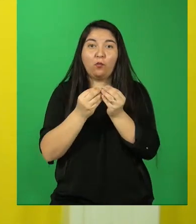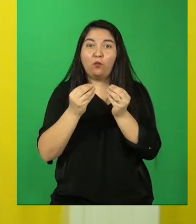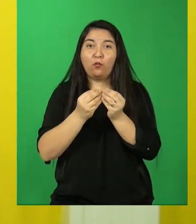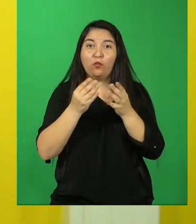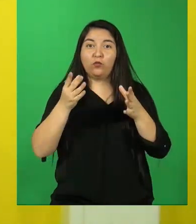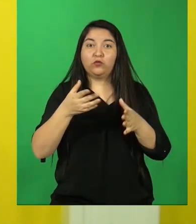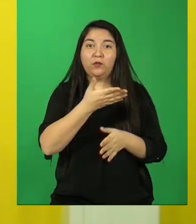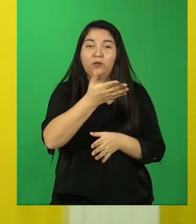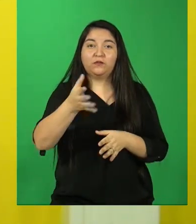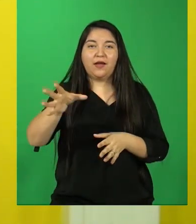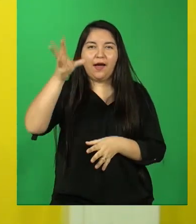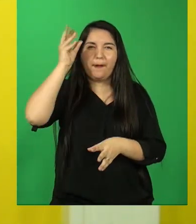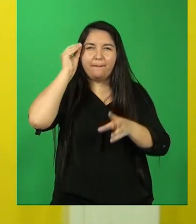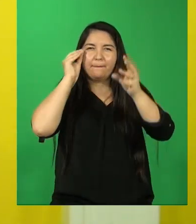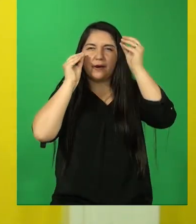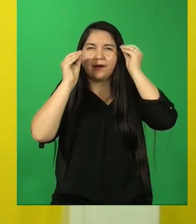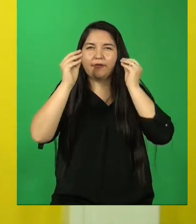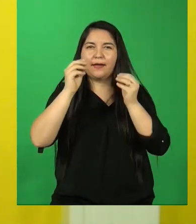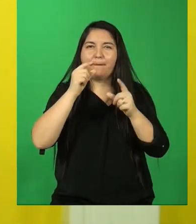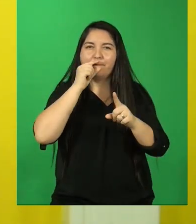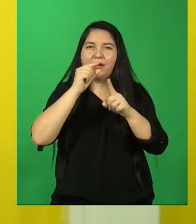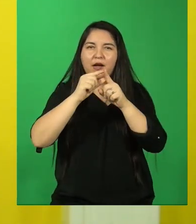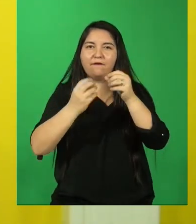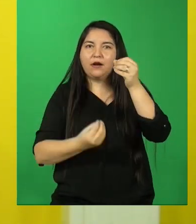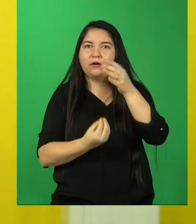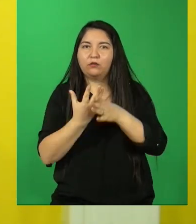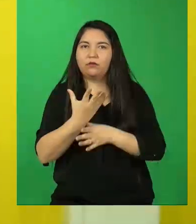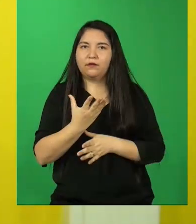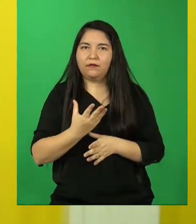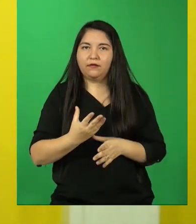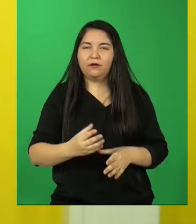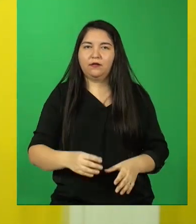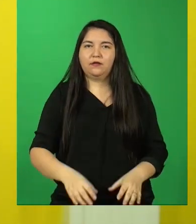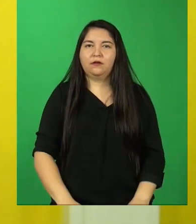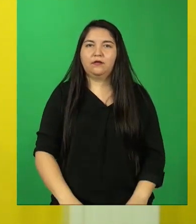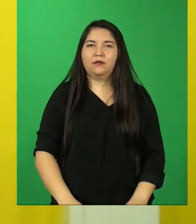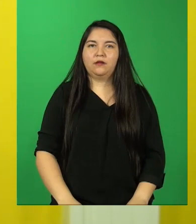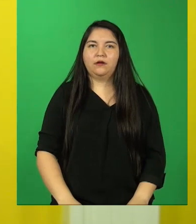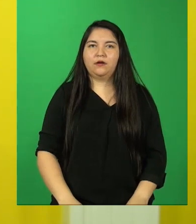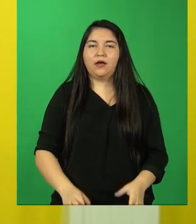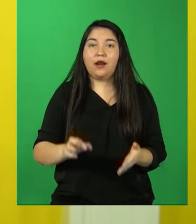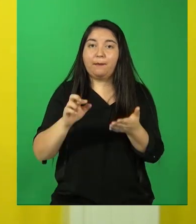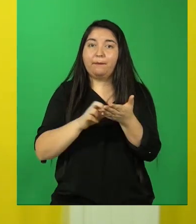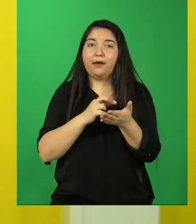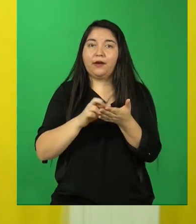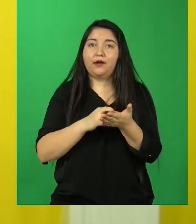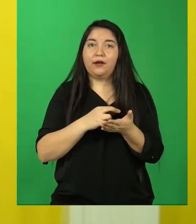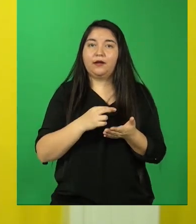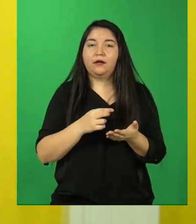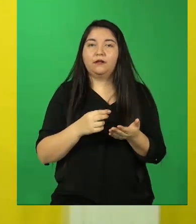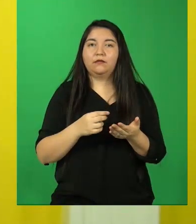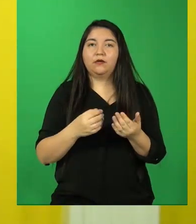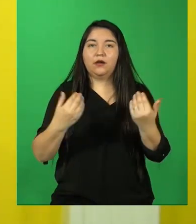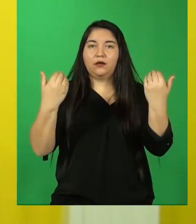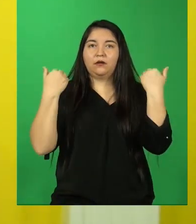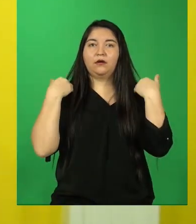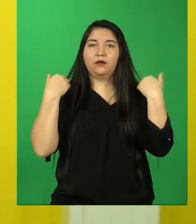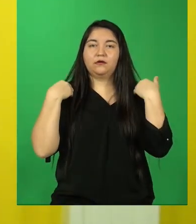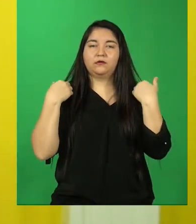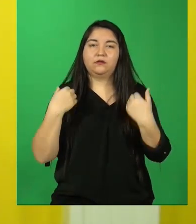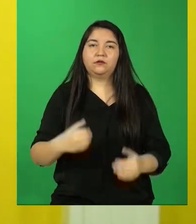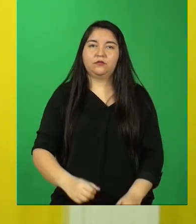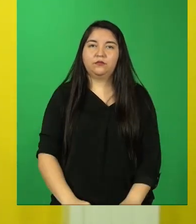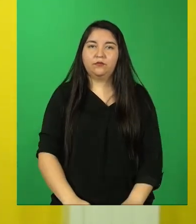su vocabulario y van a trabajar las páginas que